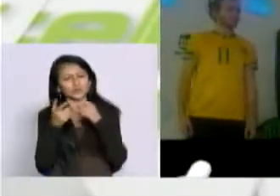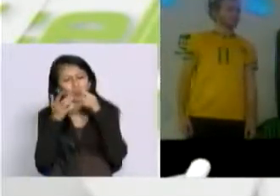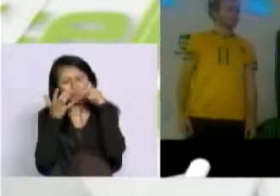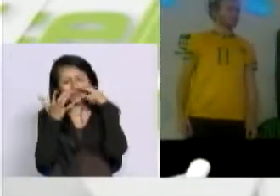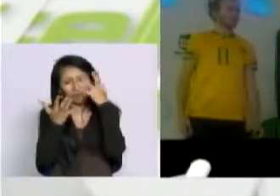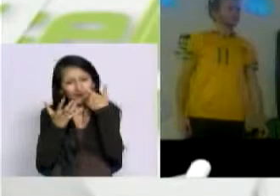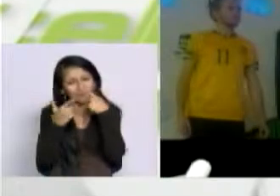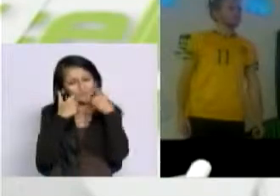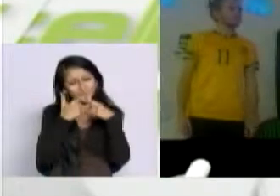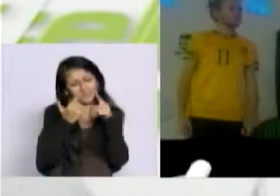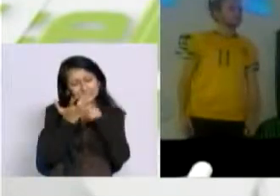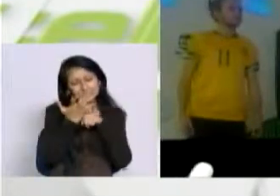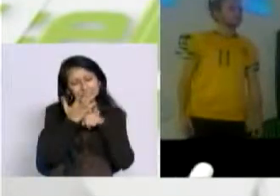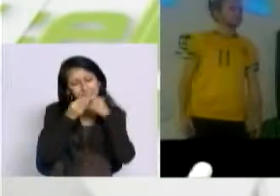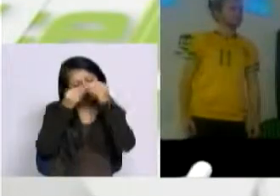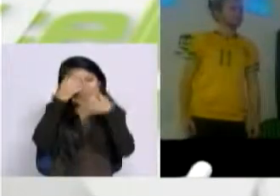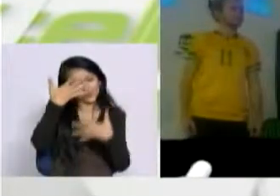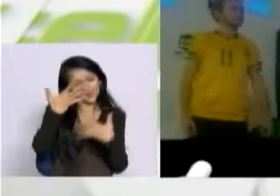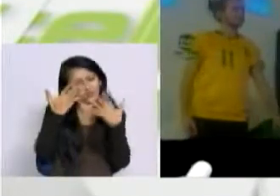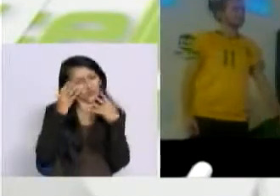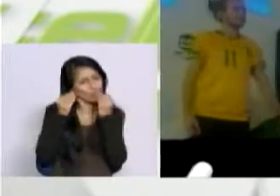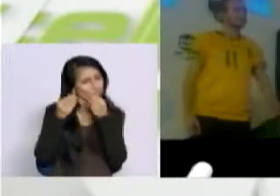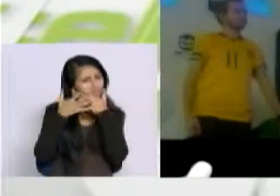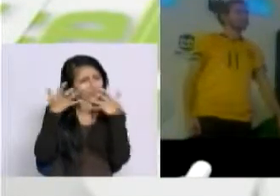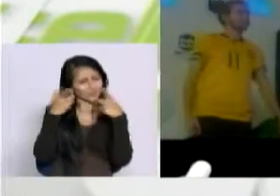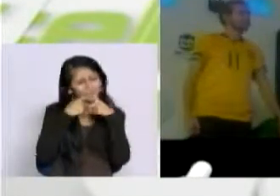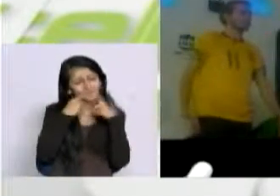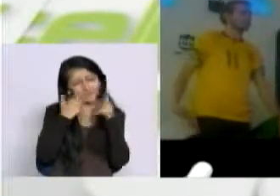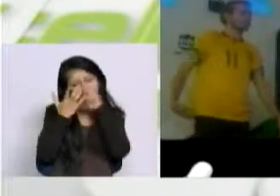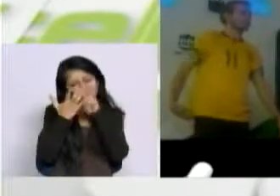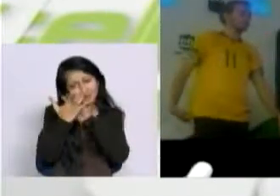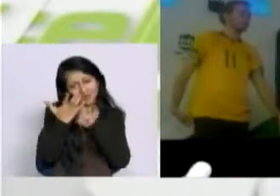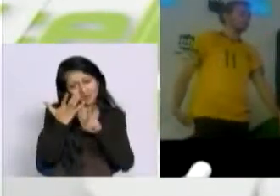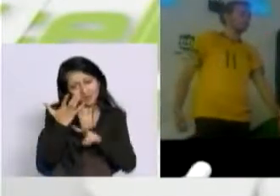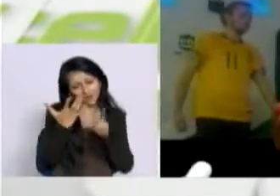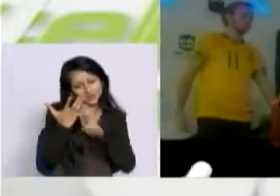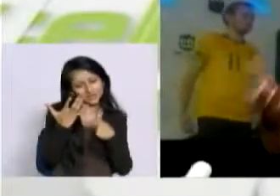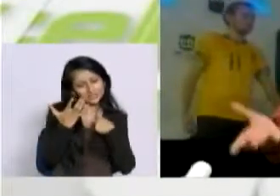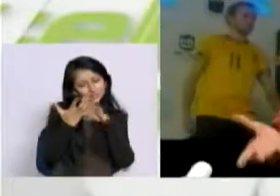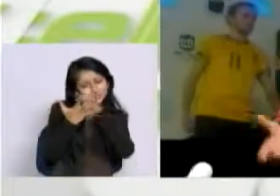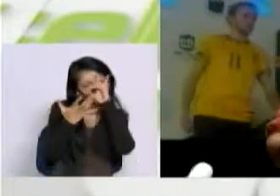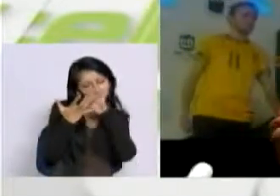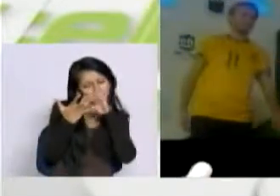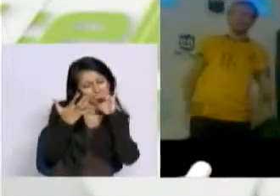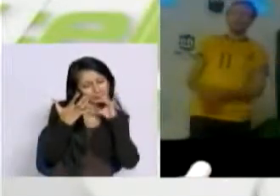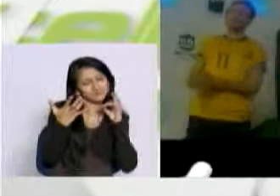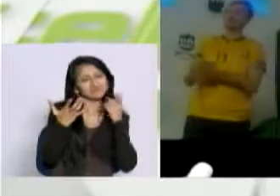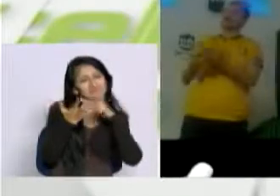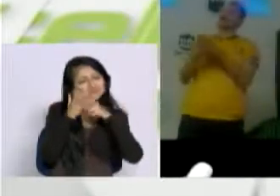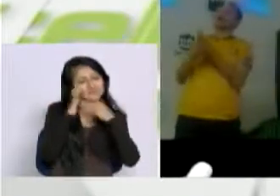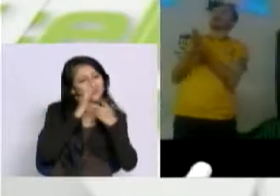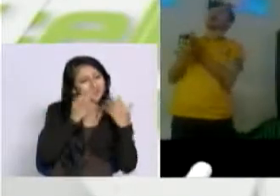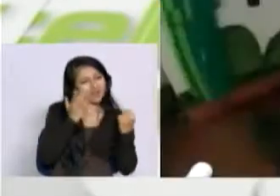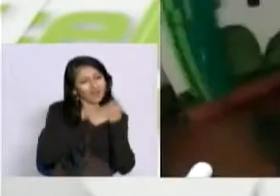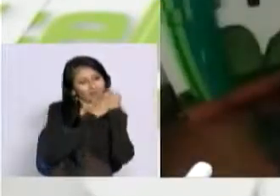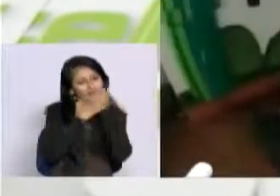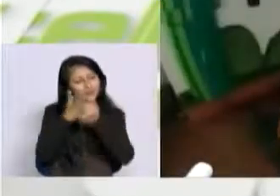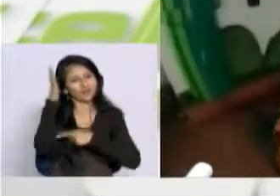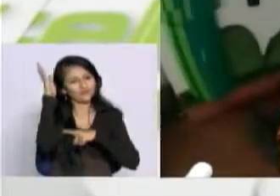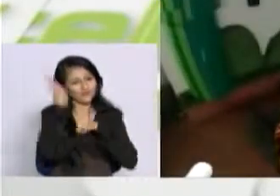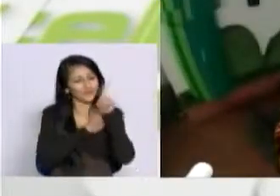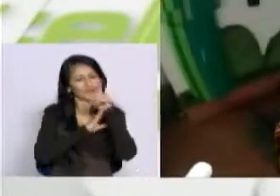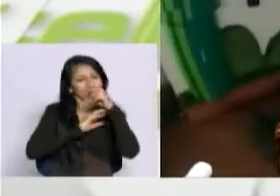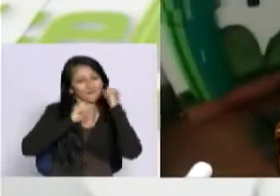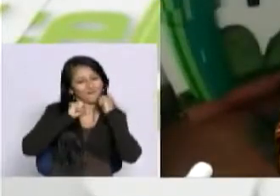mensajes, todas esas críticas constructivas, pues nosotros quisimos hacer un mejor hashtag y un hashtag recargado, que es lo que